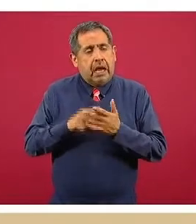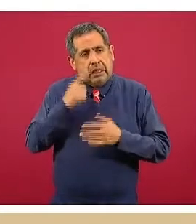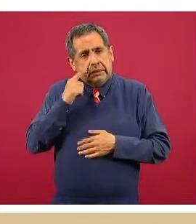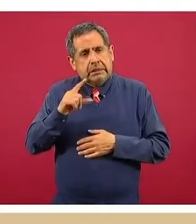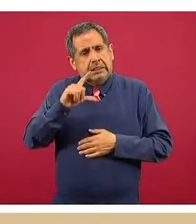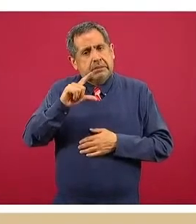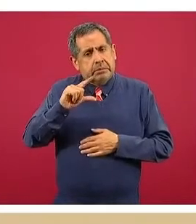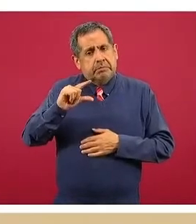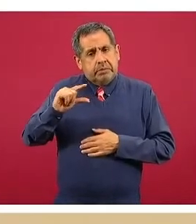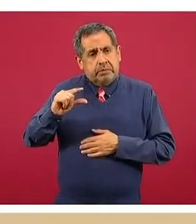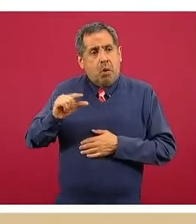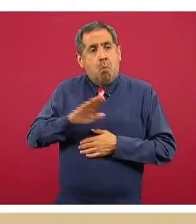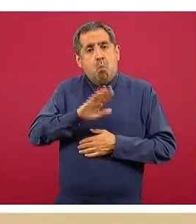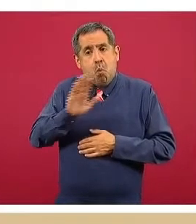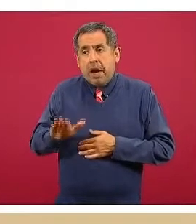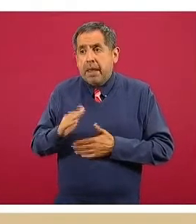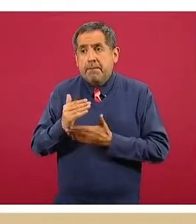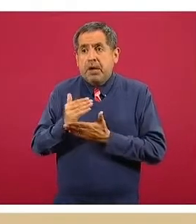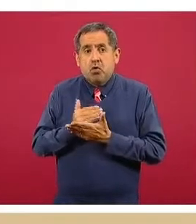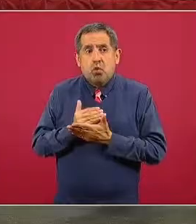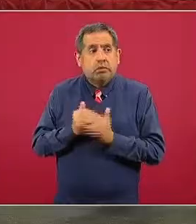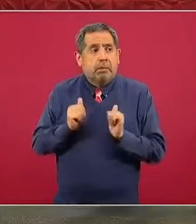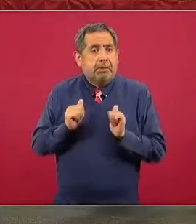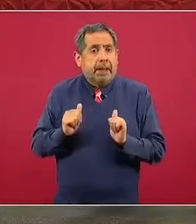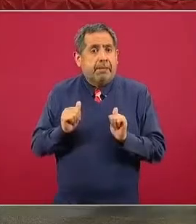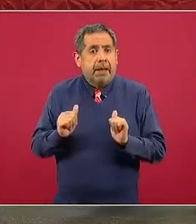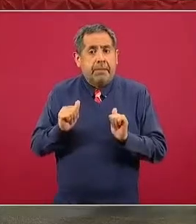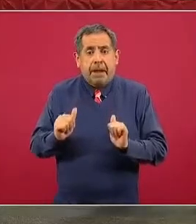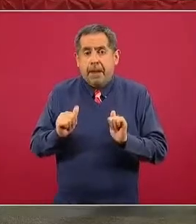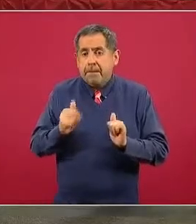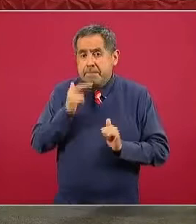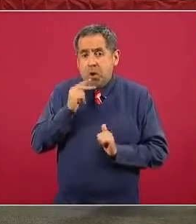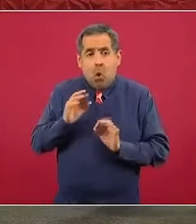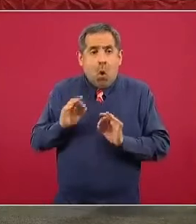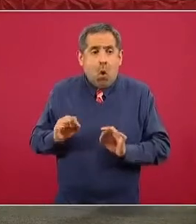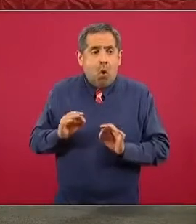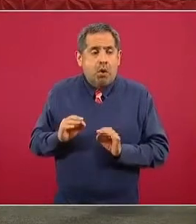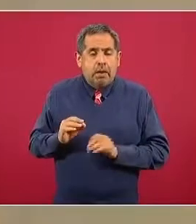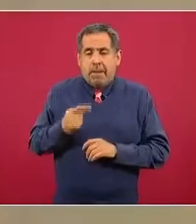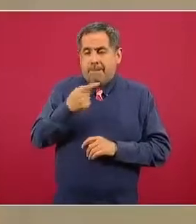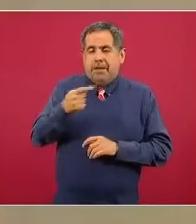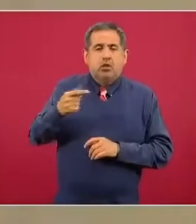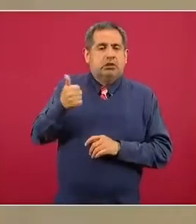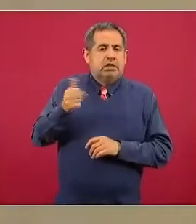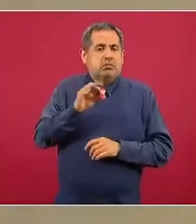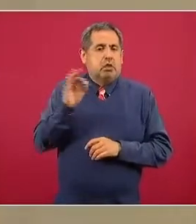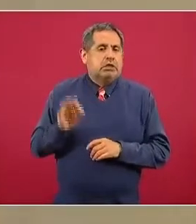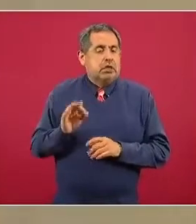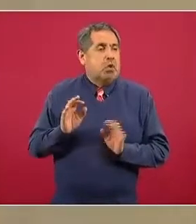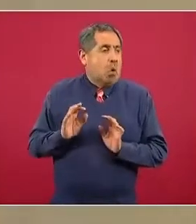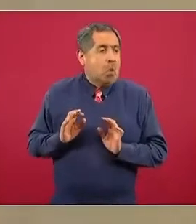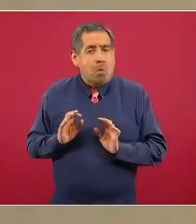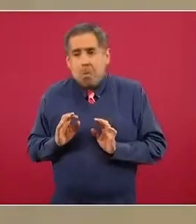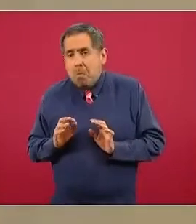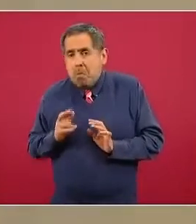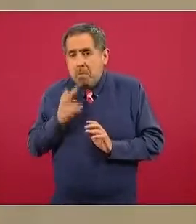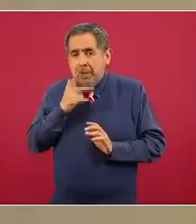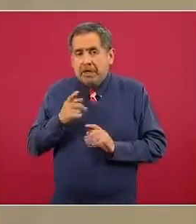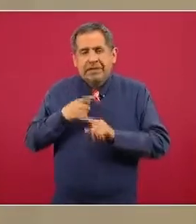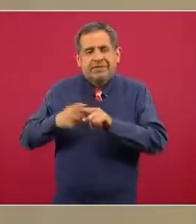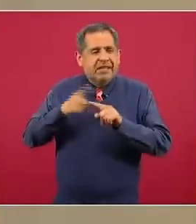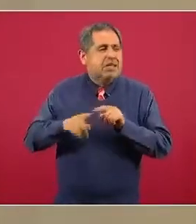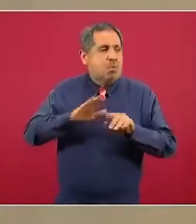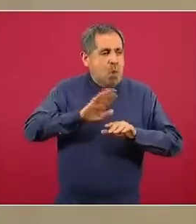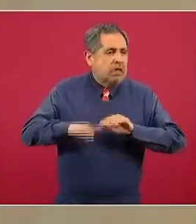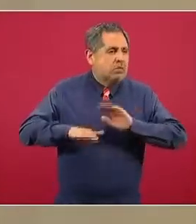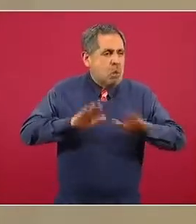tendencia descendente que inició desde la semana 29, siendo de menos 6% para el comportamiento de todas las